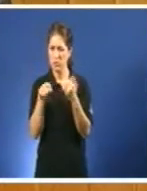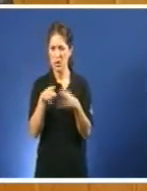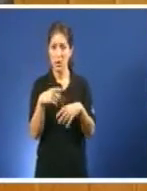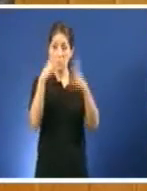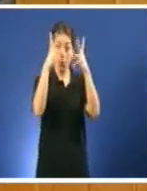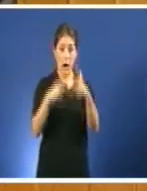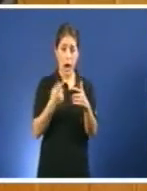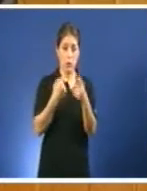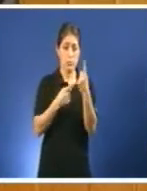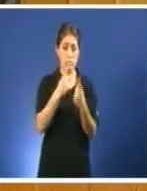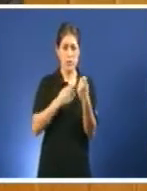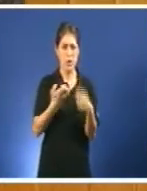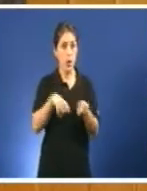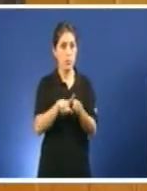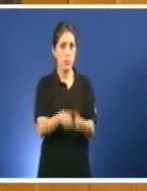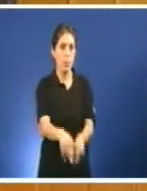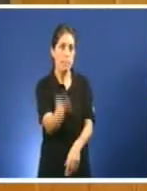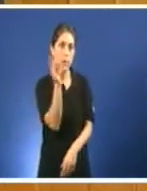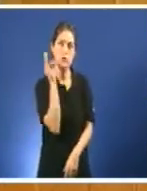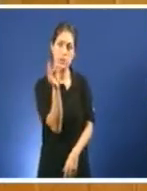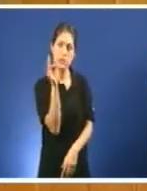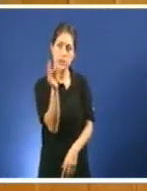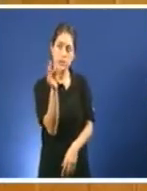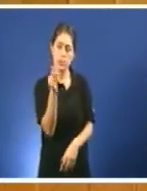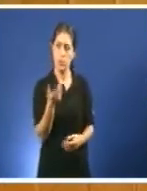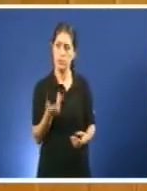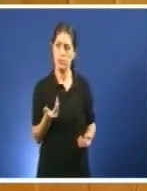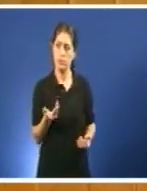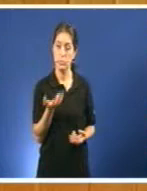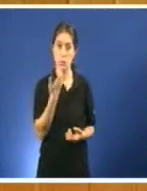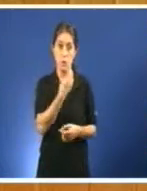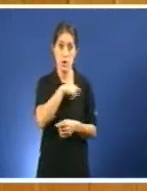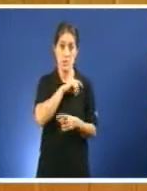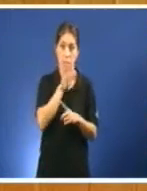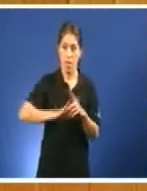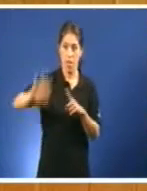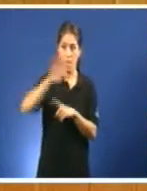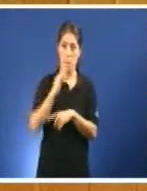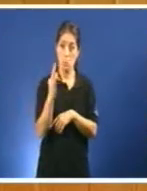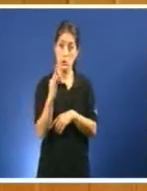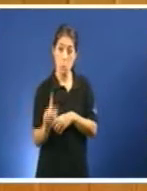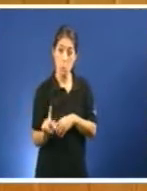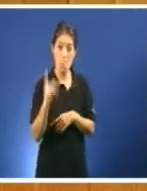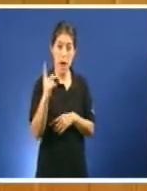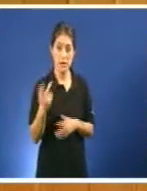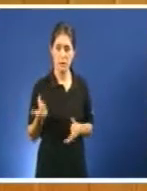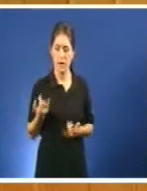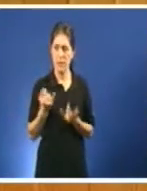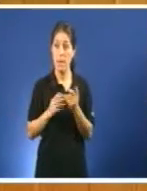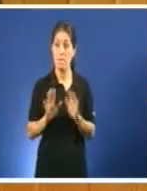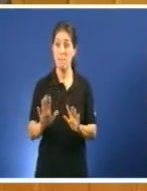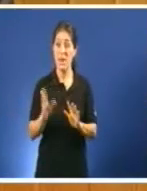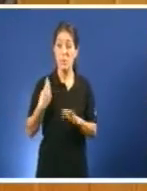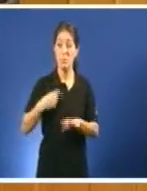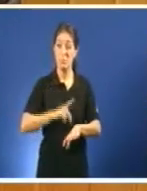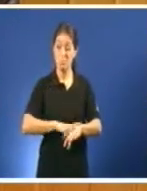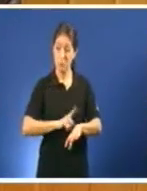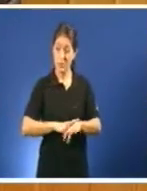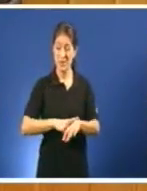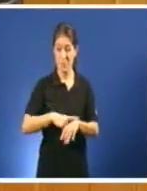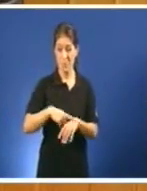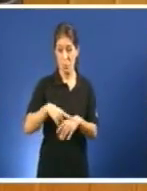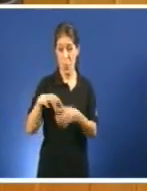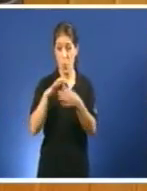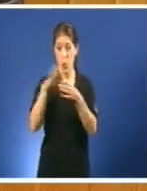ás previsións máis optimistas para o conxunto do Estado español. E iso, pese a que a Unión Europea acaba de